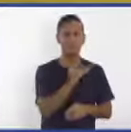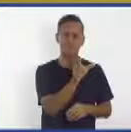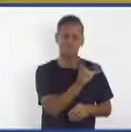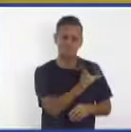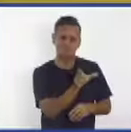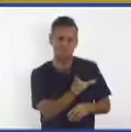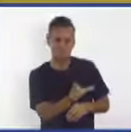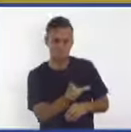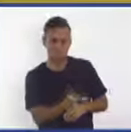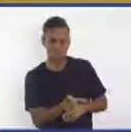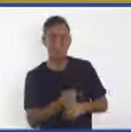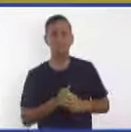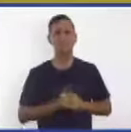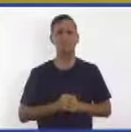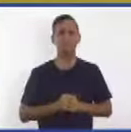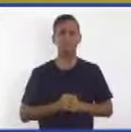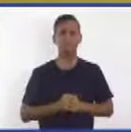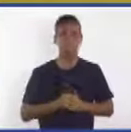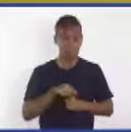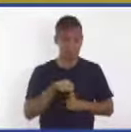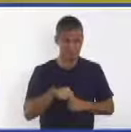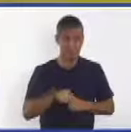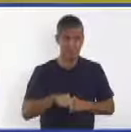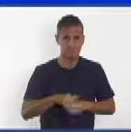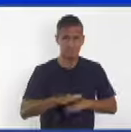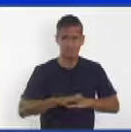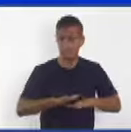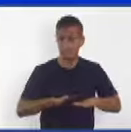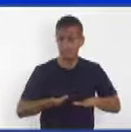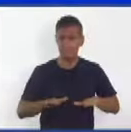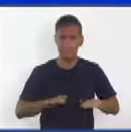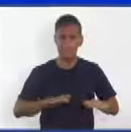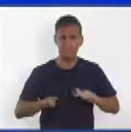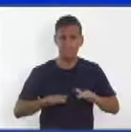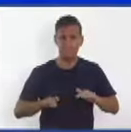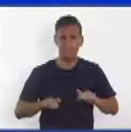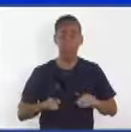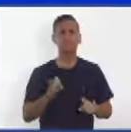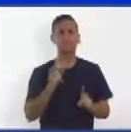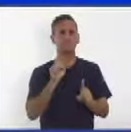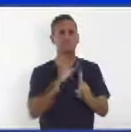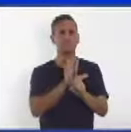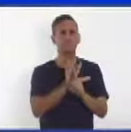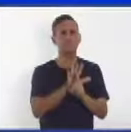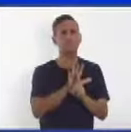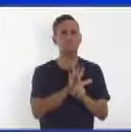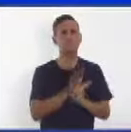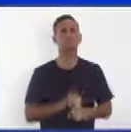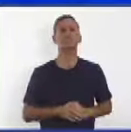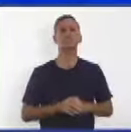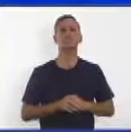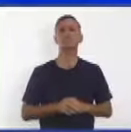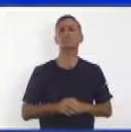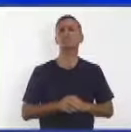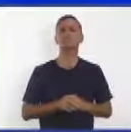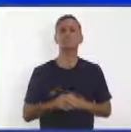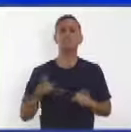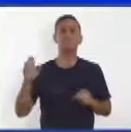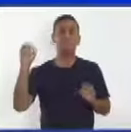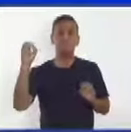como estamos ya preparados podemos empezar dándoles las orientaciones